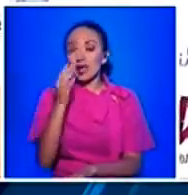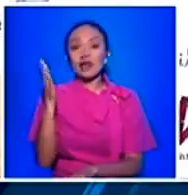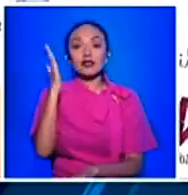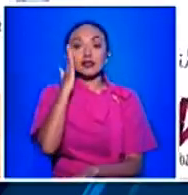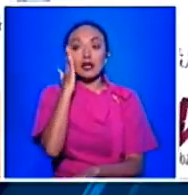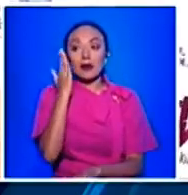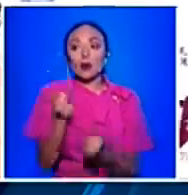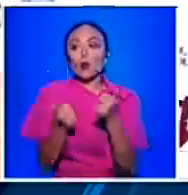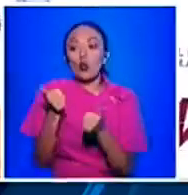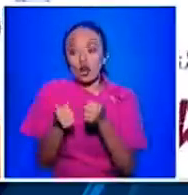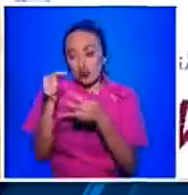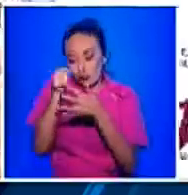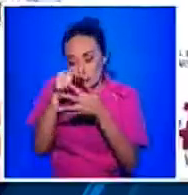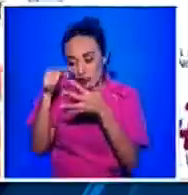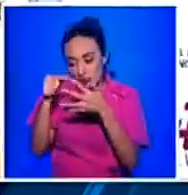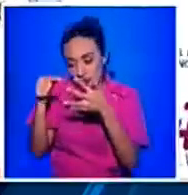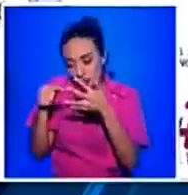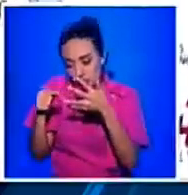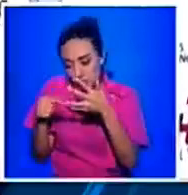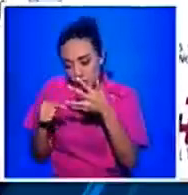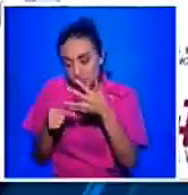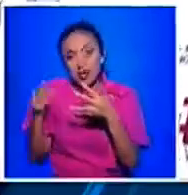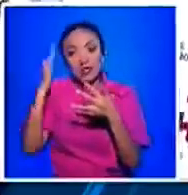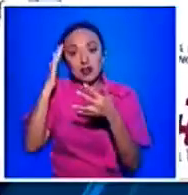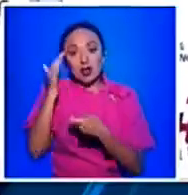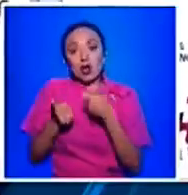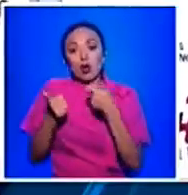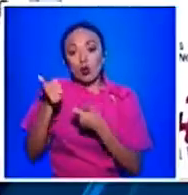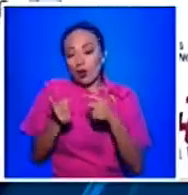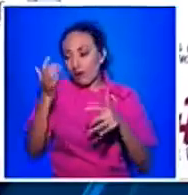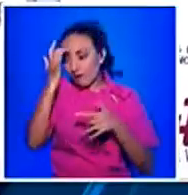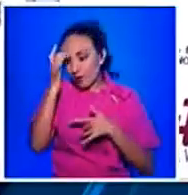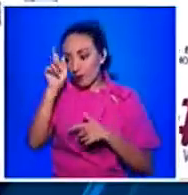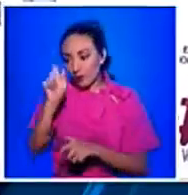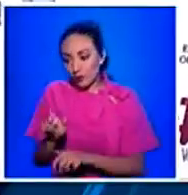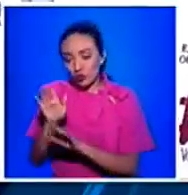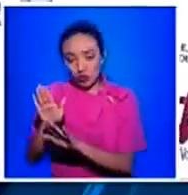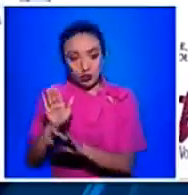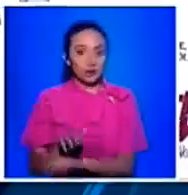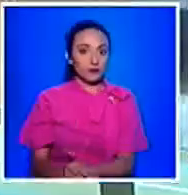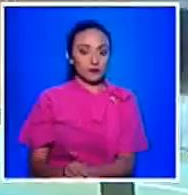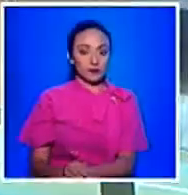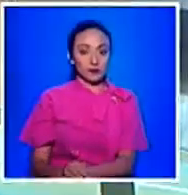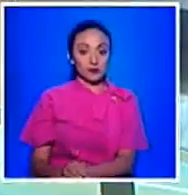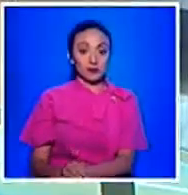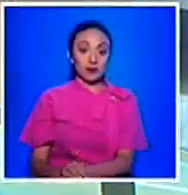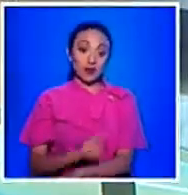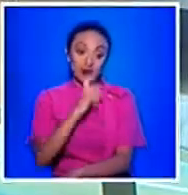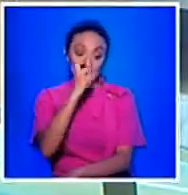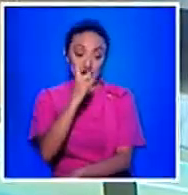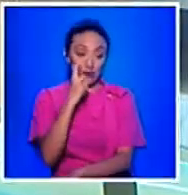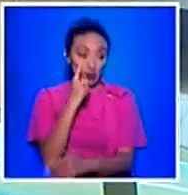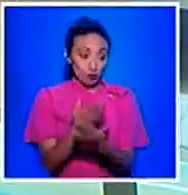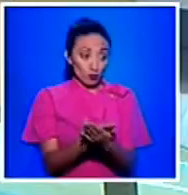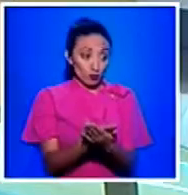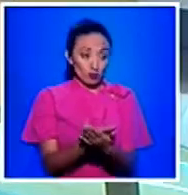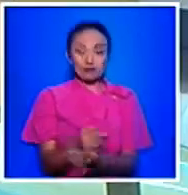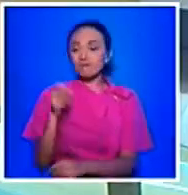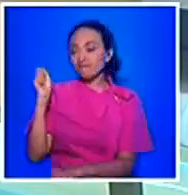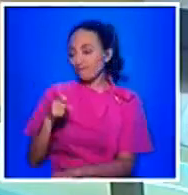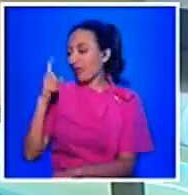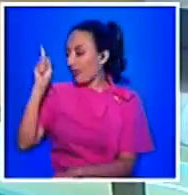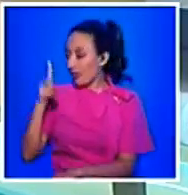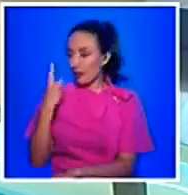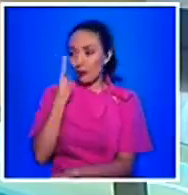esa forma nosotros vamos a poder diagnosticar con certeza cuál es el virus que está infectando a la persona. Es necesario entonces hacerme una prueba. Sí, así